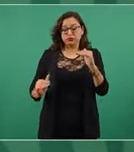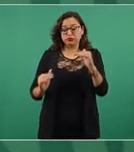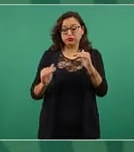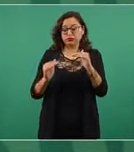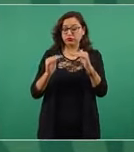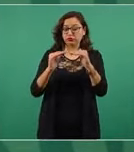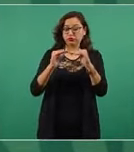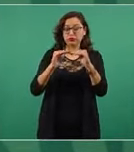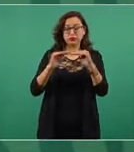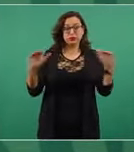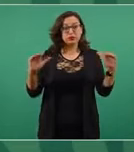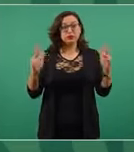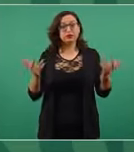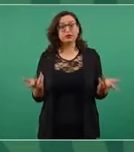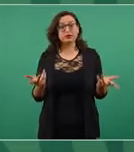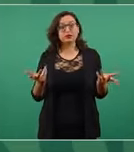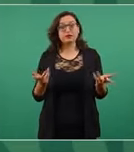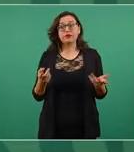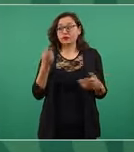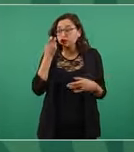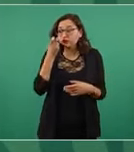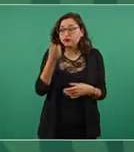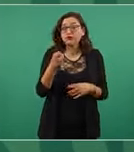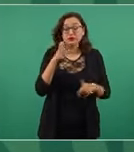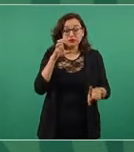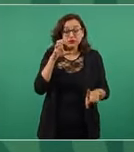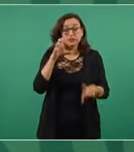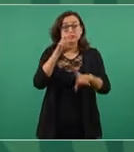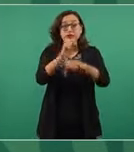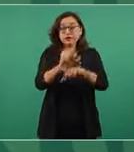pero también es seguridad para todos.